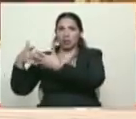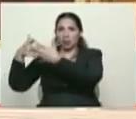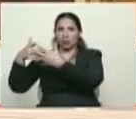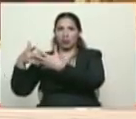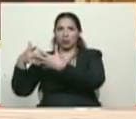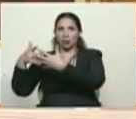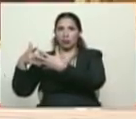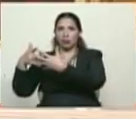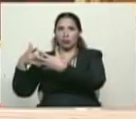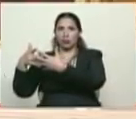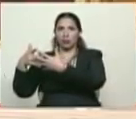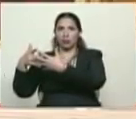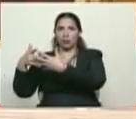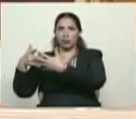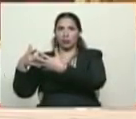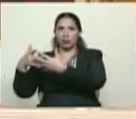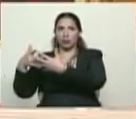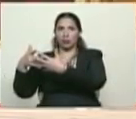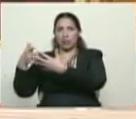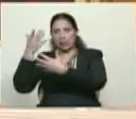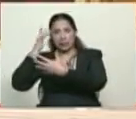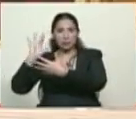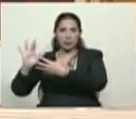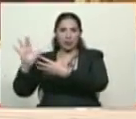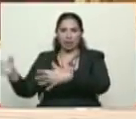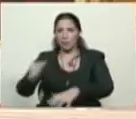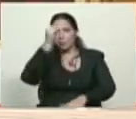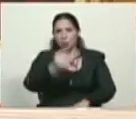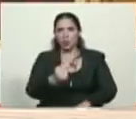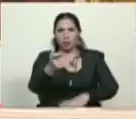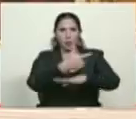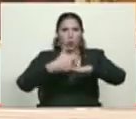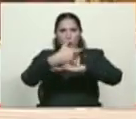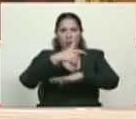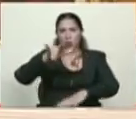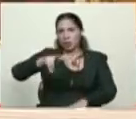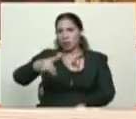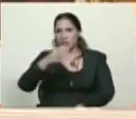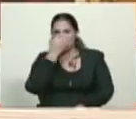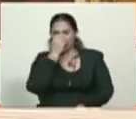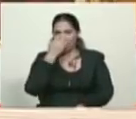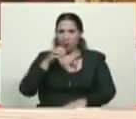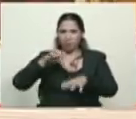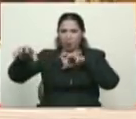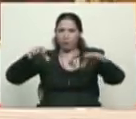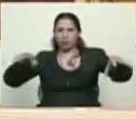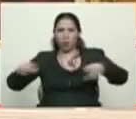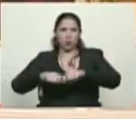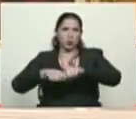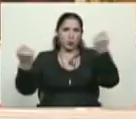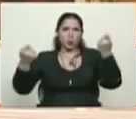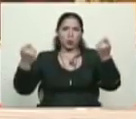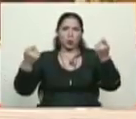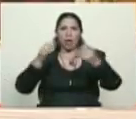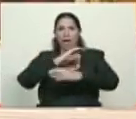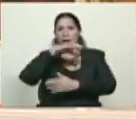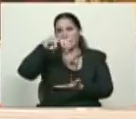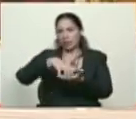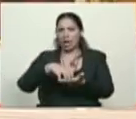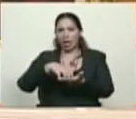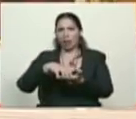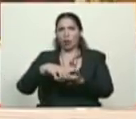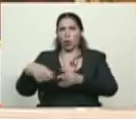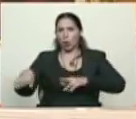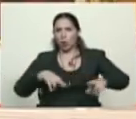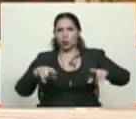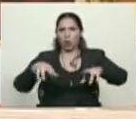de Norteamérica, que se pretende imponer un gobierno títere, dividir a Venezuela, destruir el Estado y tomar el control